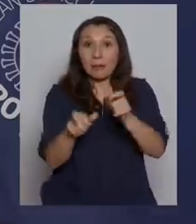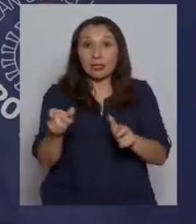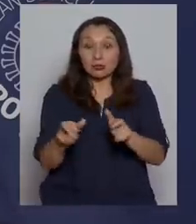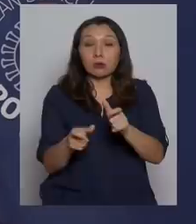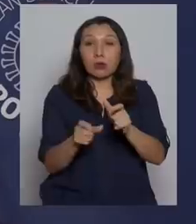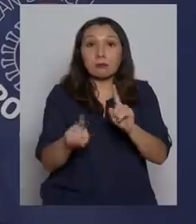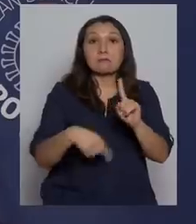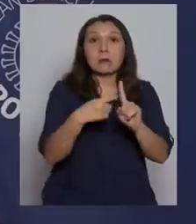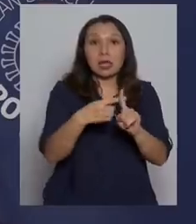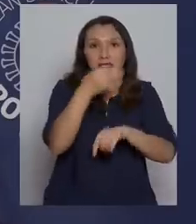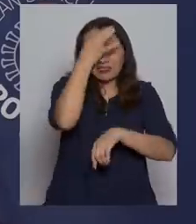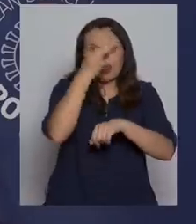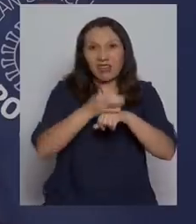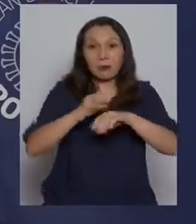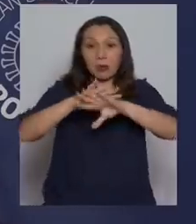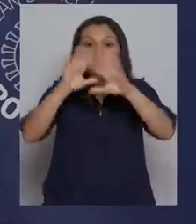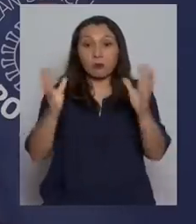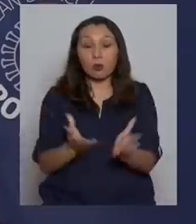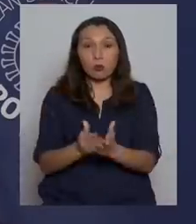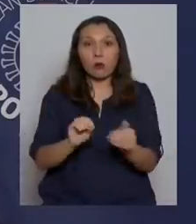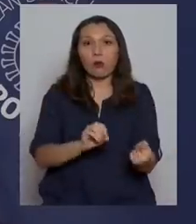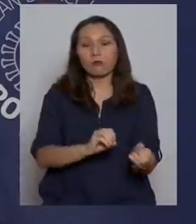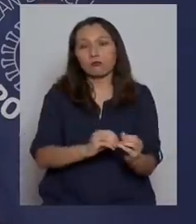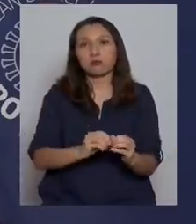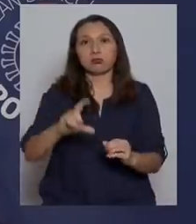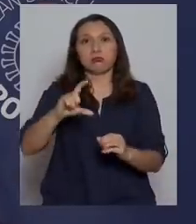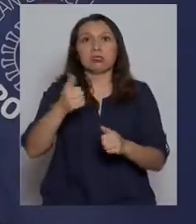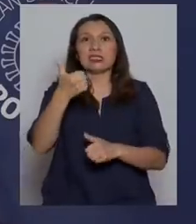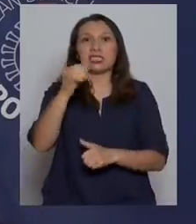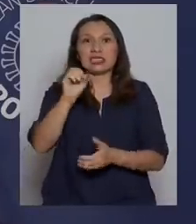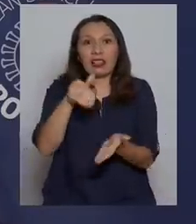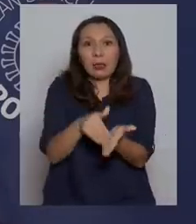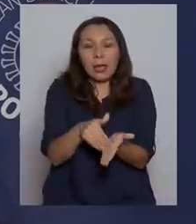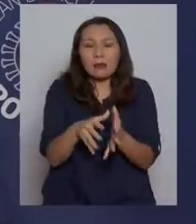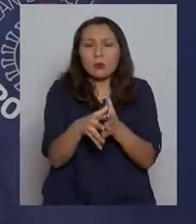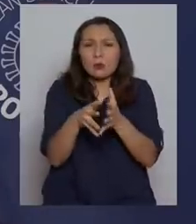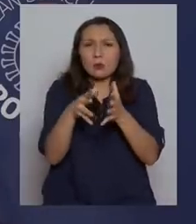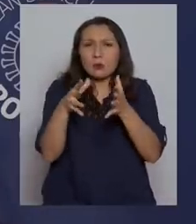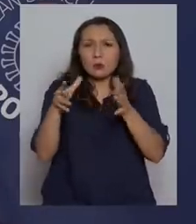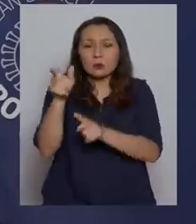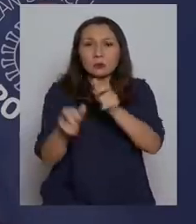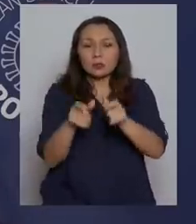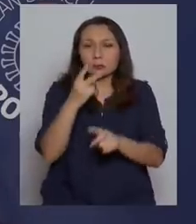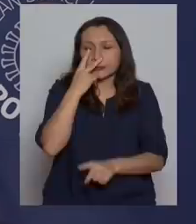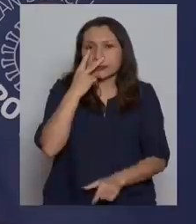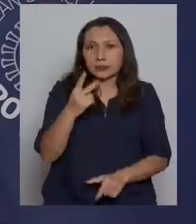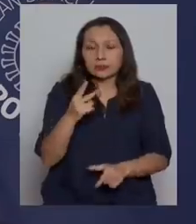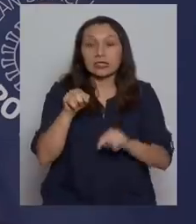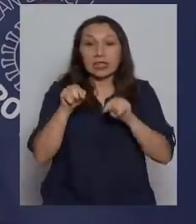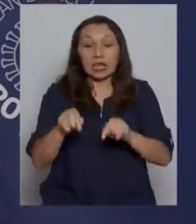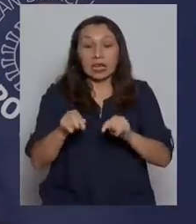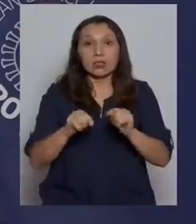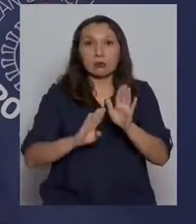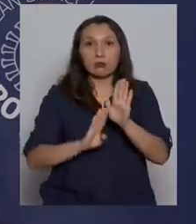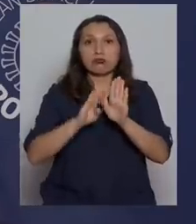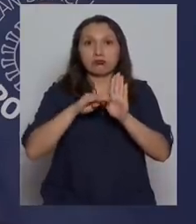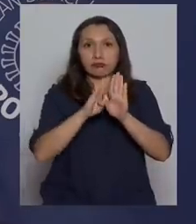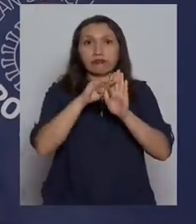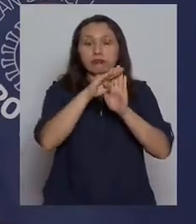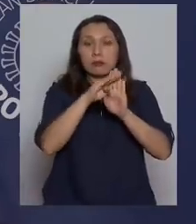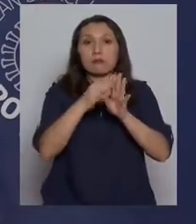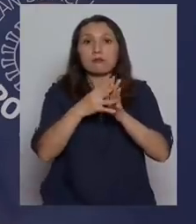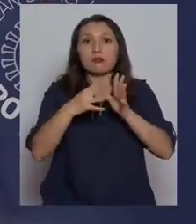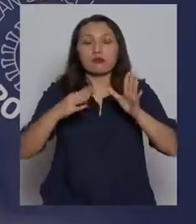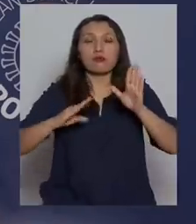personas nuevas enfermas en el mundo a 60.000, lo que hace ver que esta curva en el